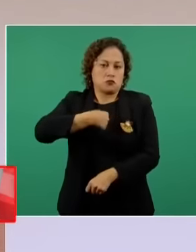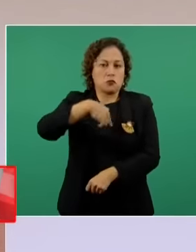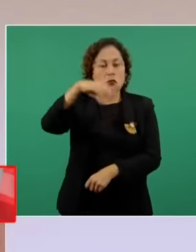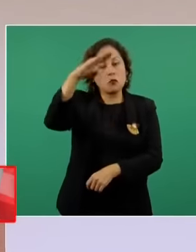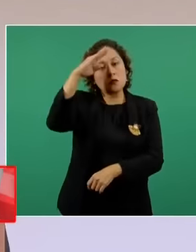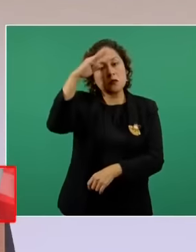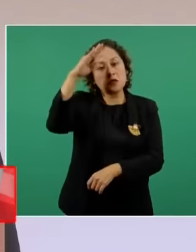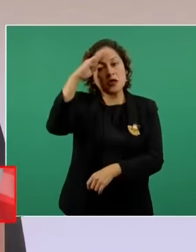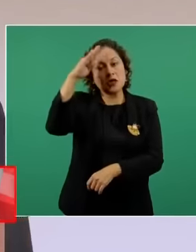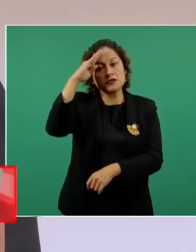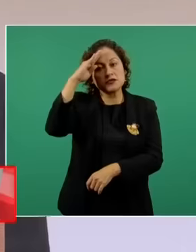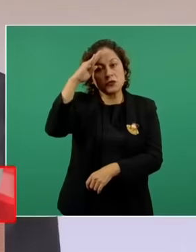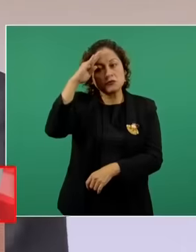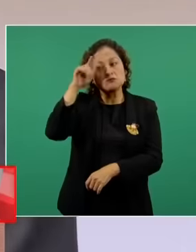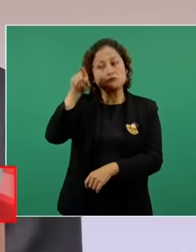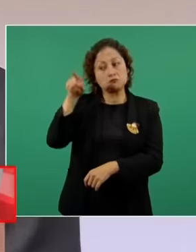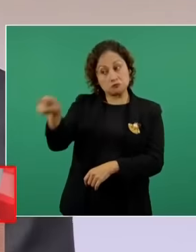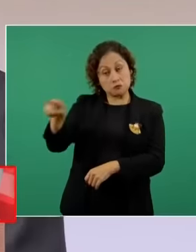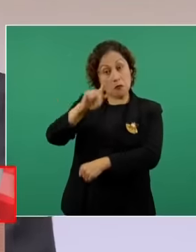debiera ser declarada